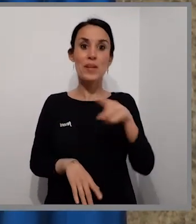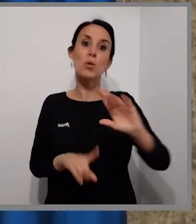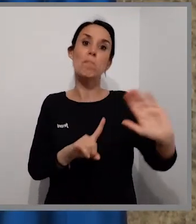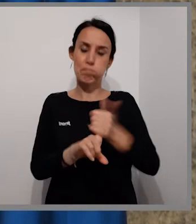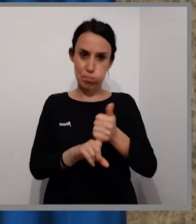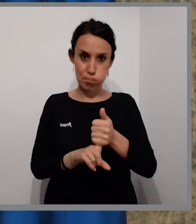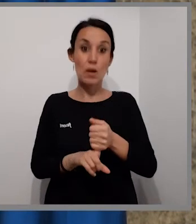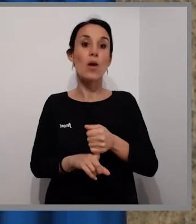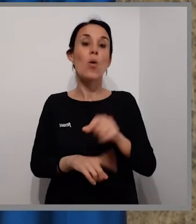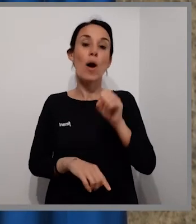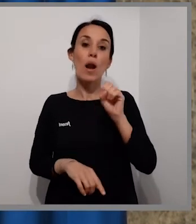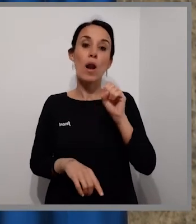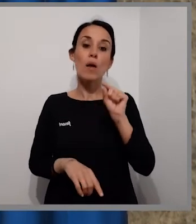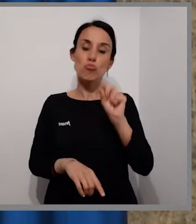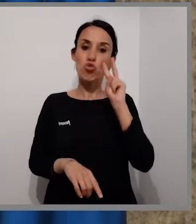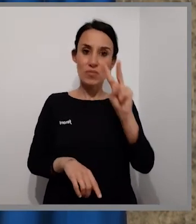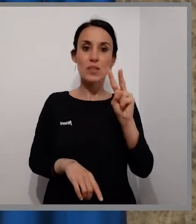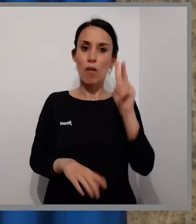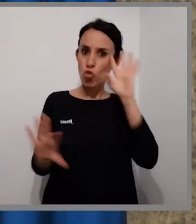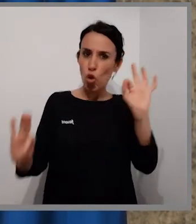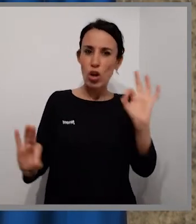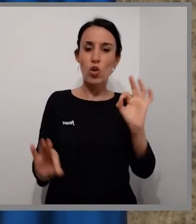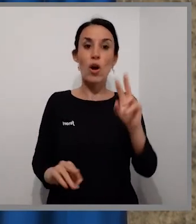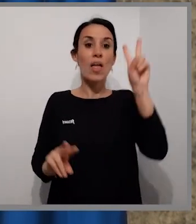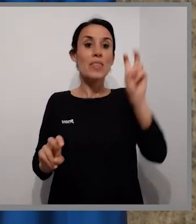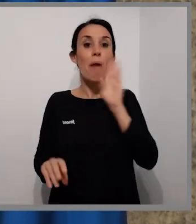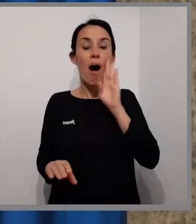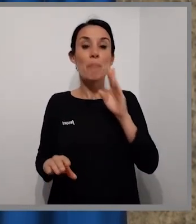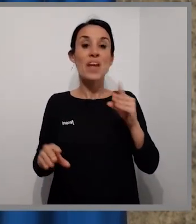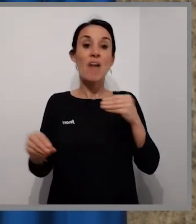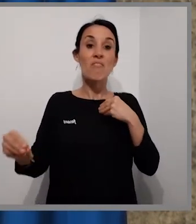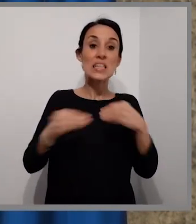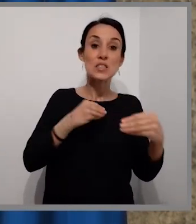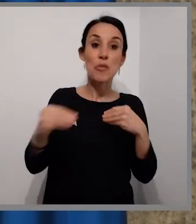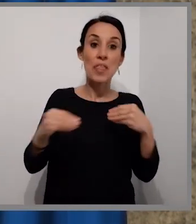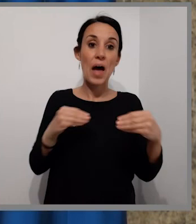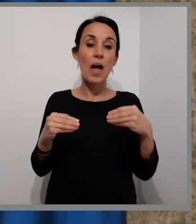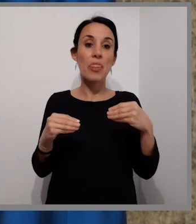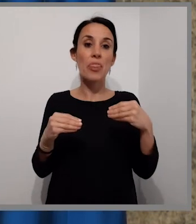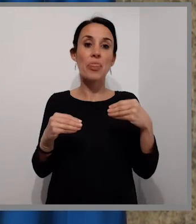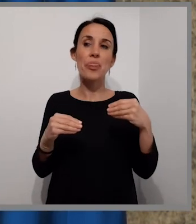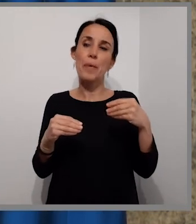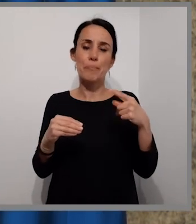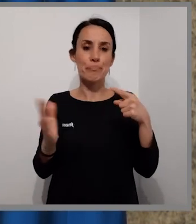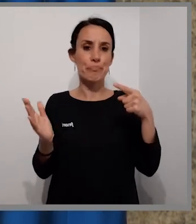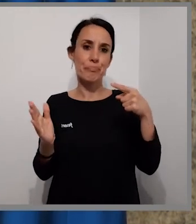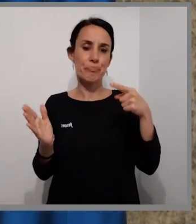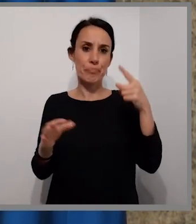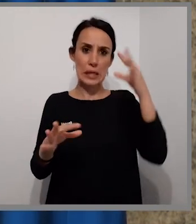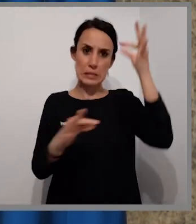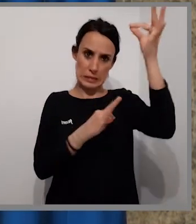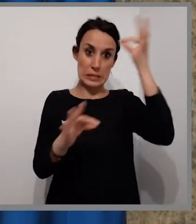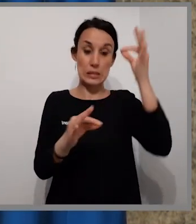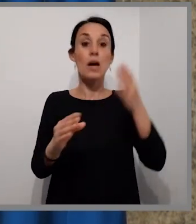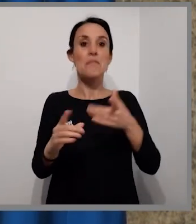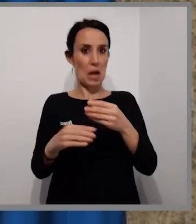una visión razonable. Yo les estaba pidiendo aquello de la flexibilidad exigente la semana